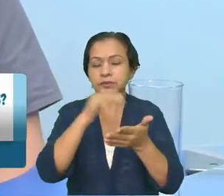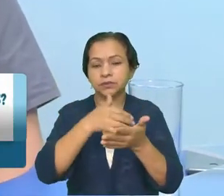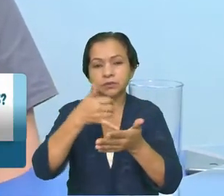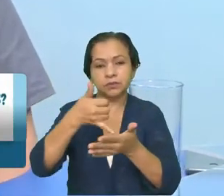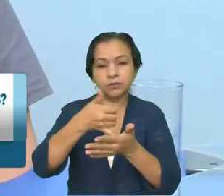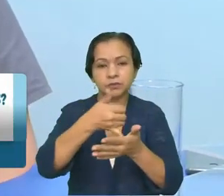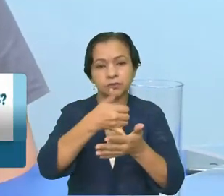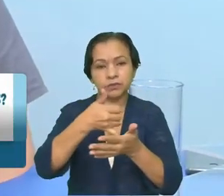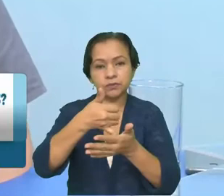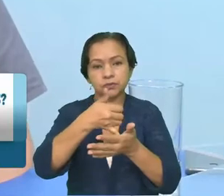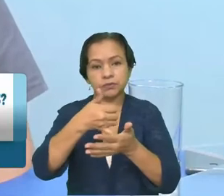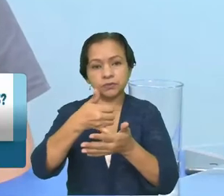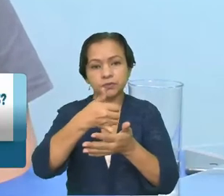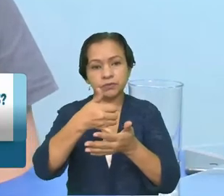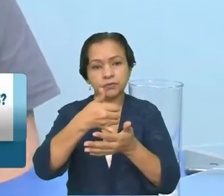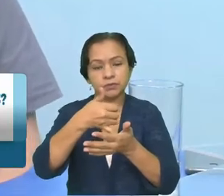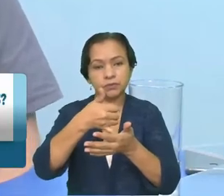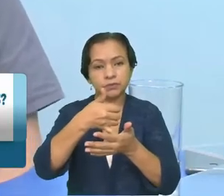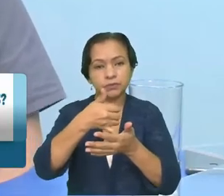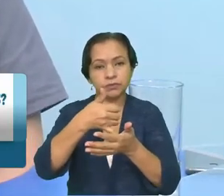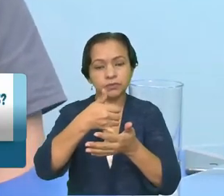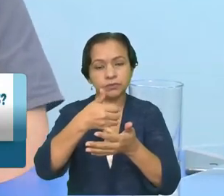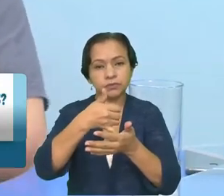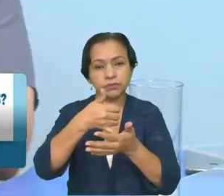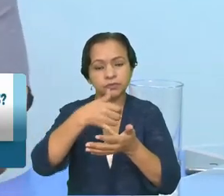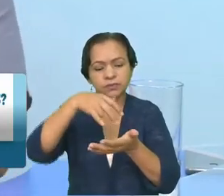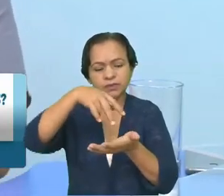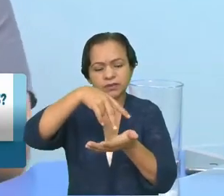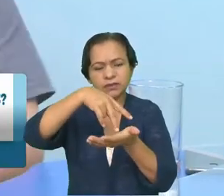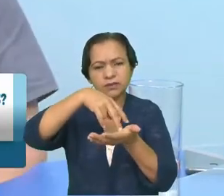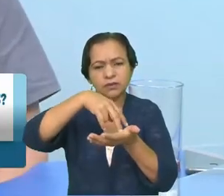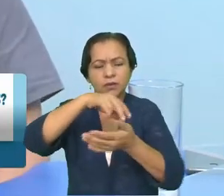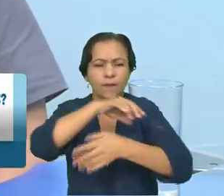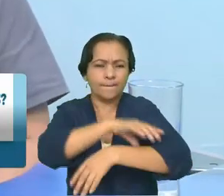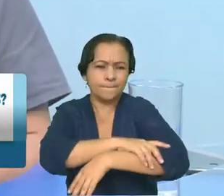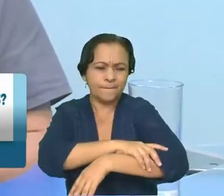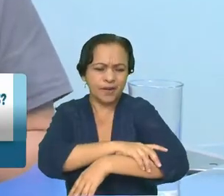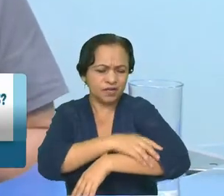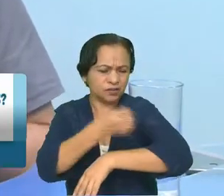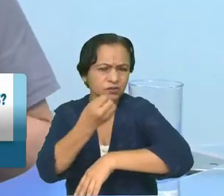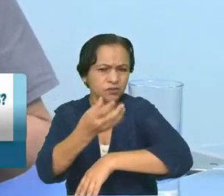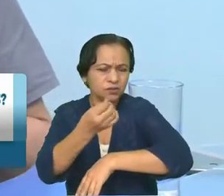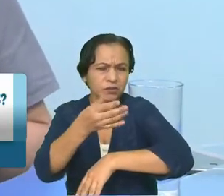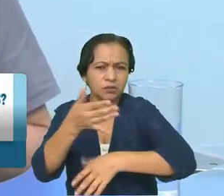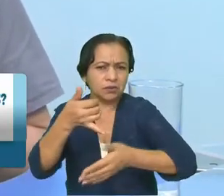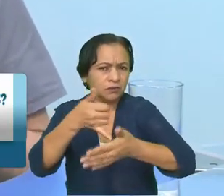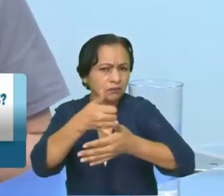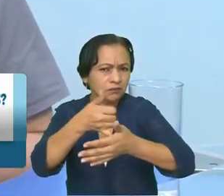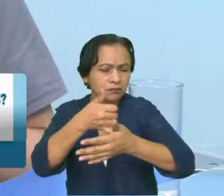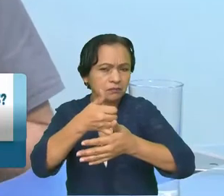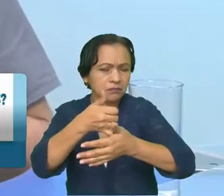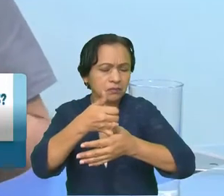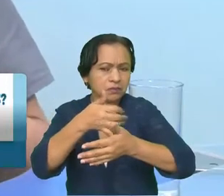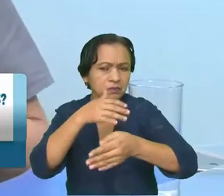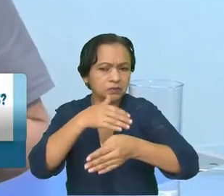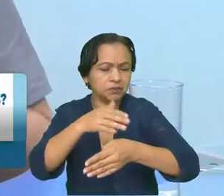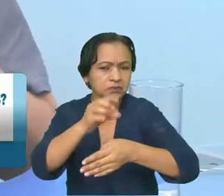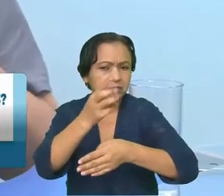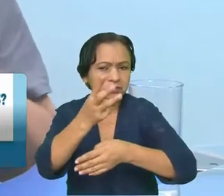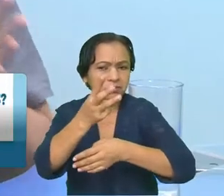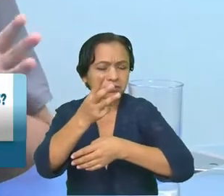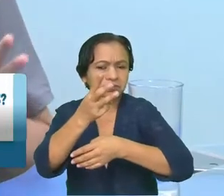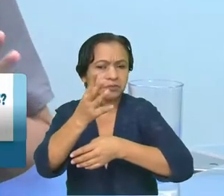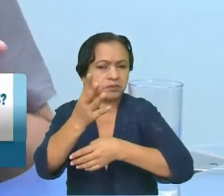debilidad con falta de fuerza en un miembro inferior o en un brazo. Dura ese episodio